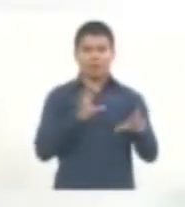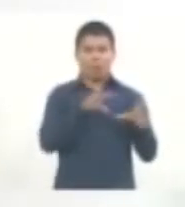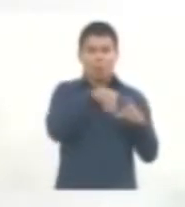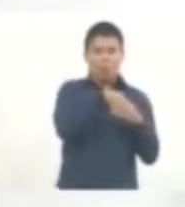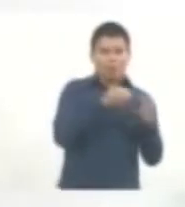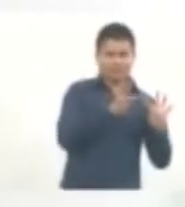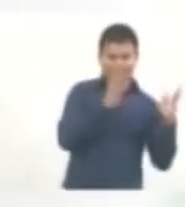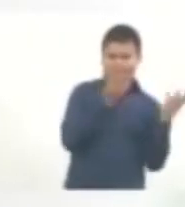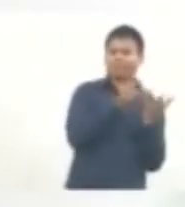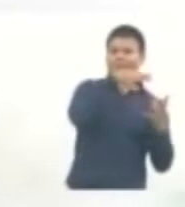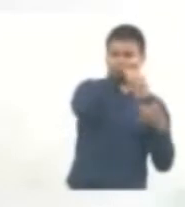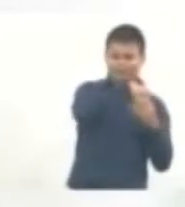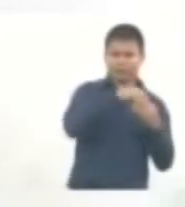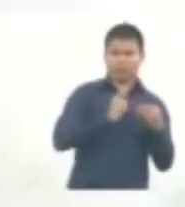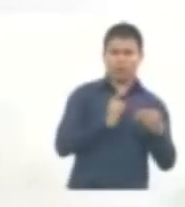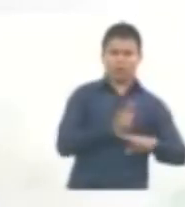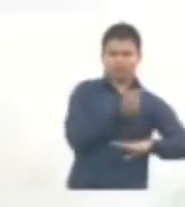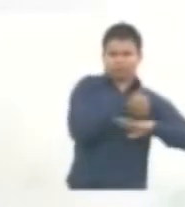Muchas veces